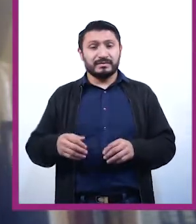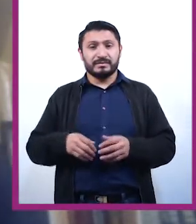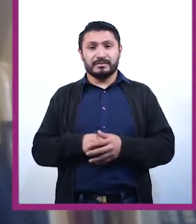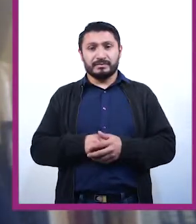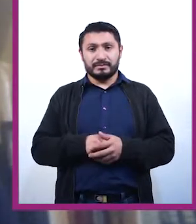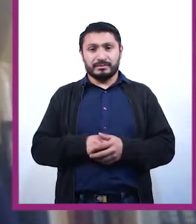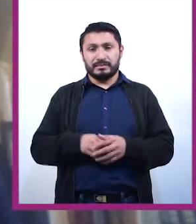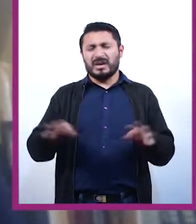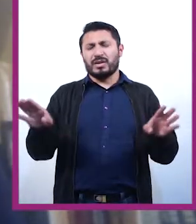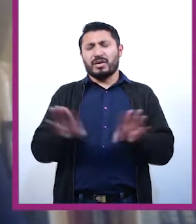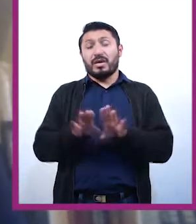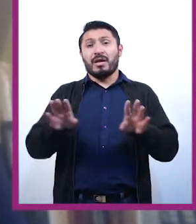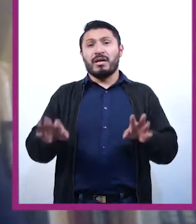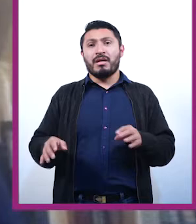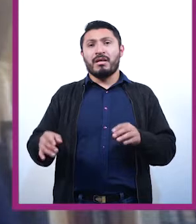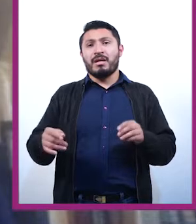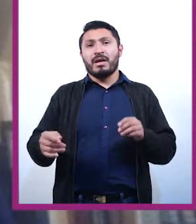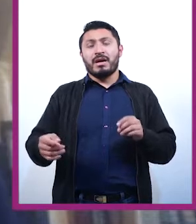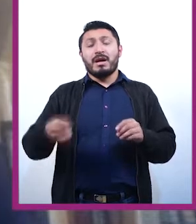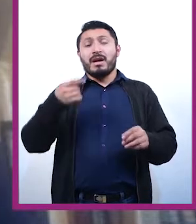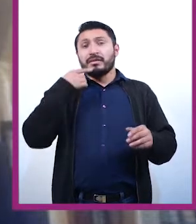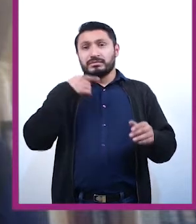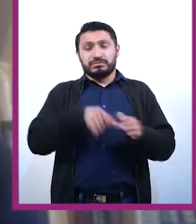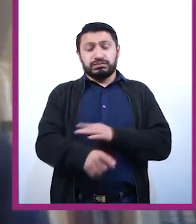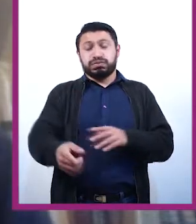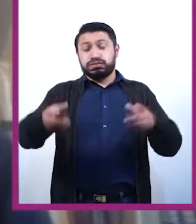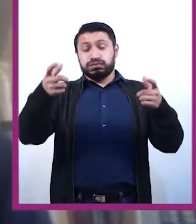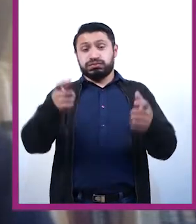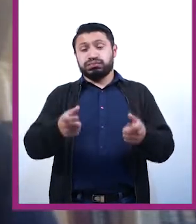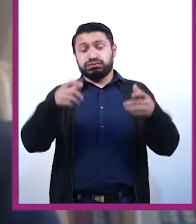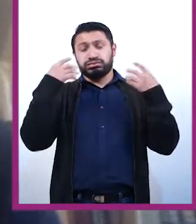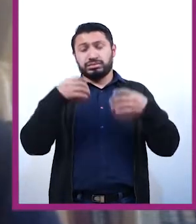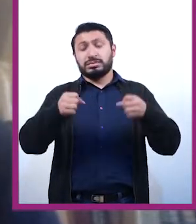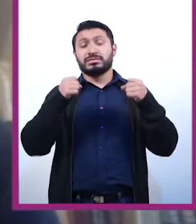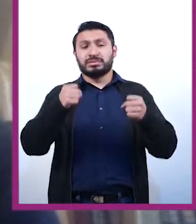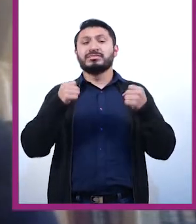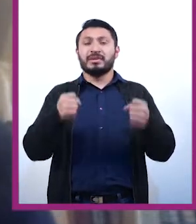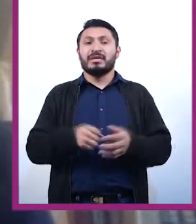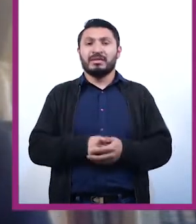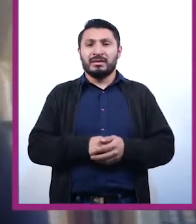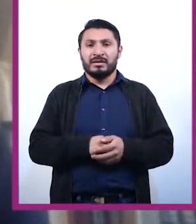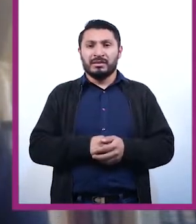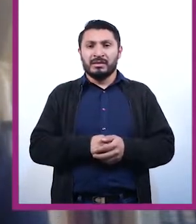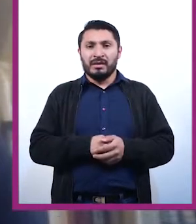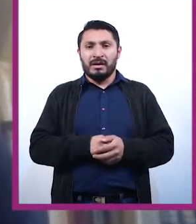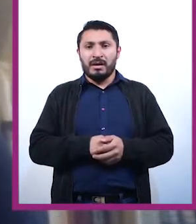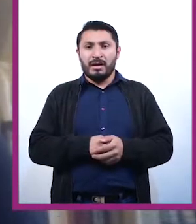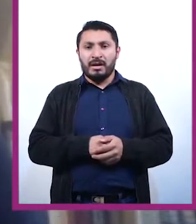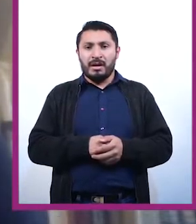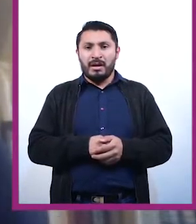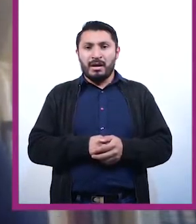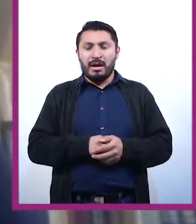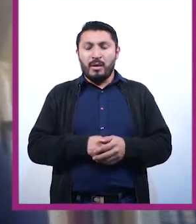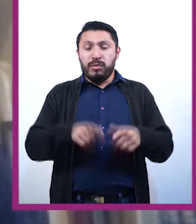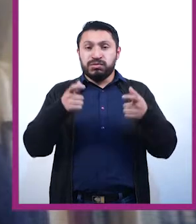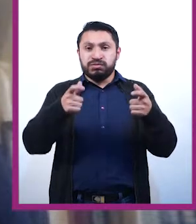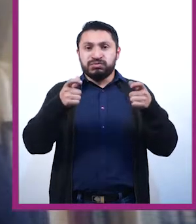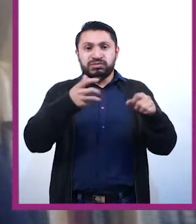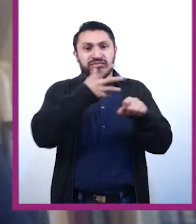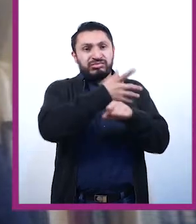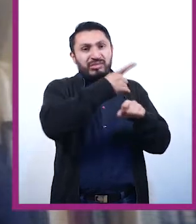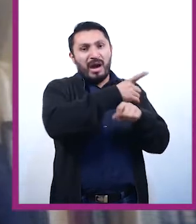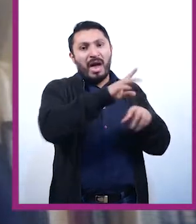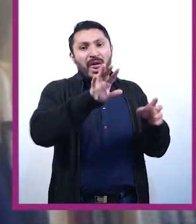más, fue una fuente de demanda efectiva fuerte y entonces la